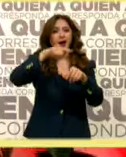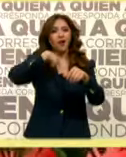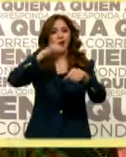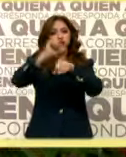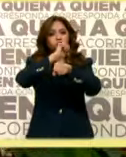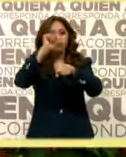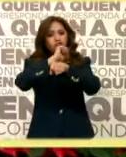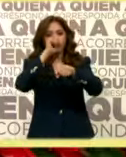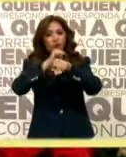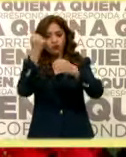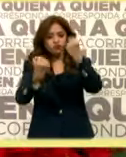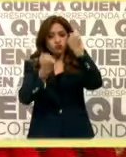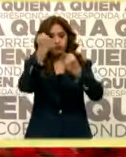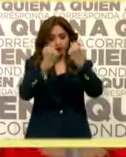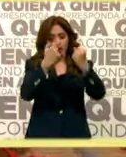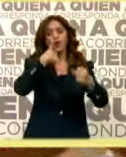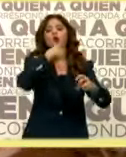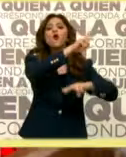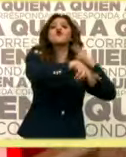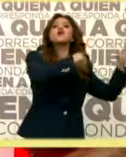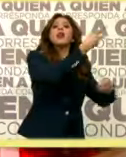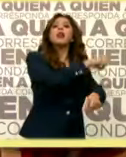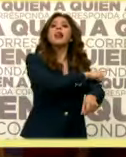delegación Benito Juárez, en la Miguel Hidalgo.